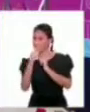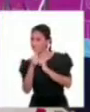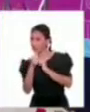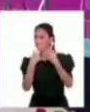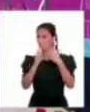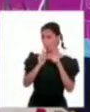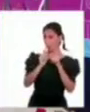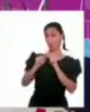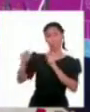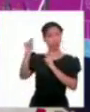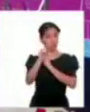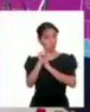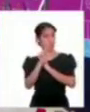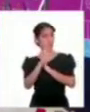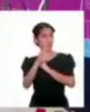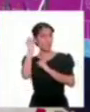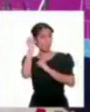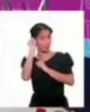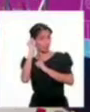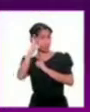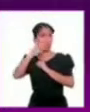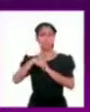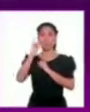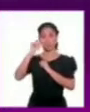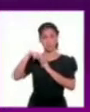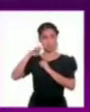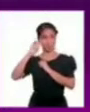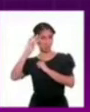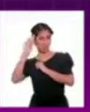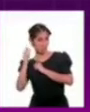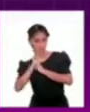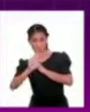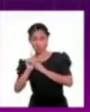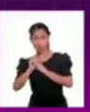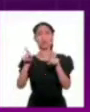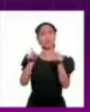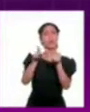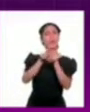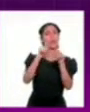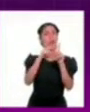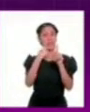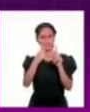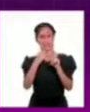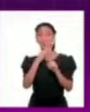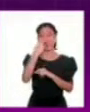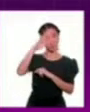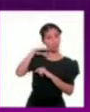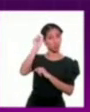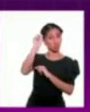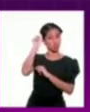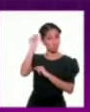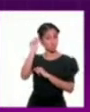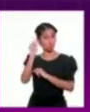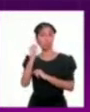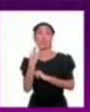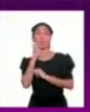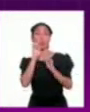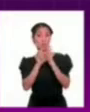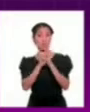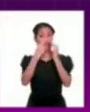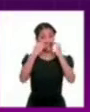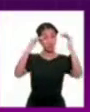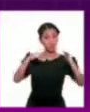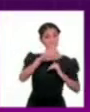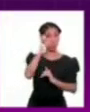no solo está en la Declaración de Ginebra. En esta declaración se reconocen derechos, como el derecho del niño a la